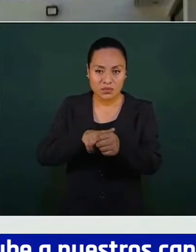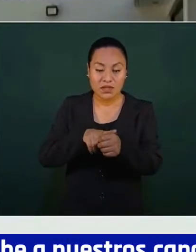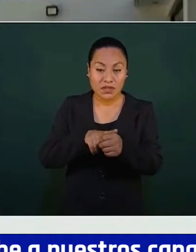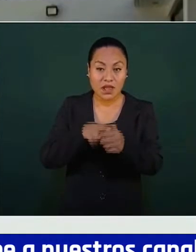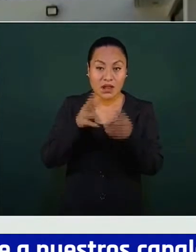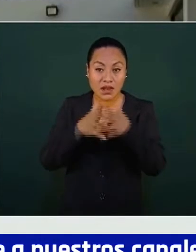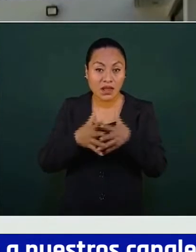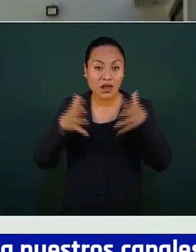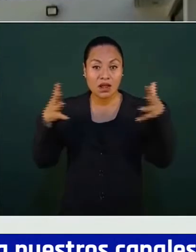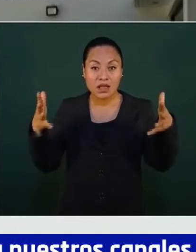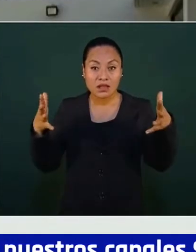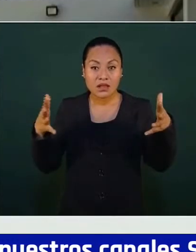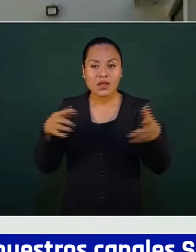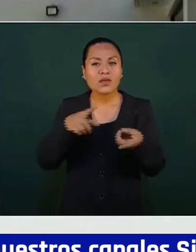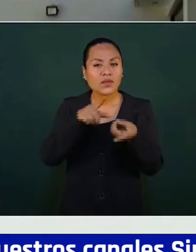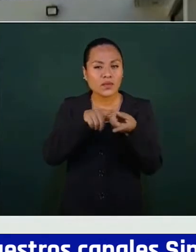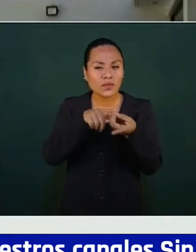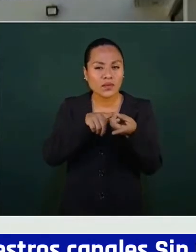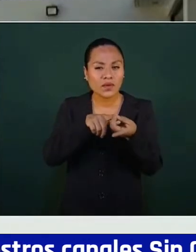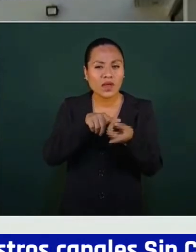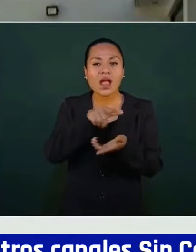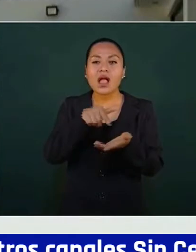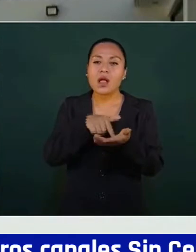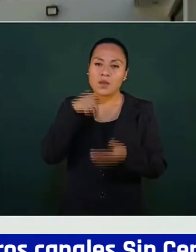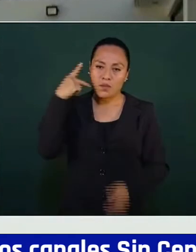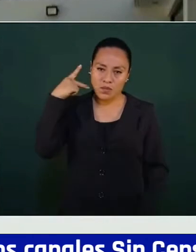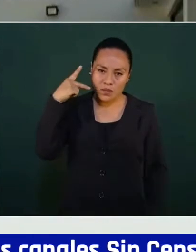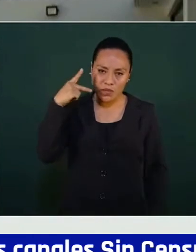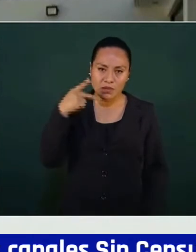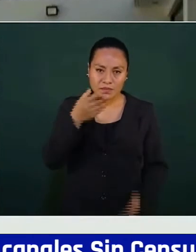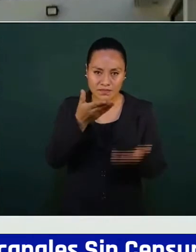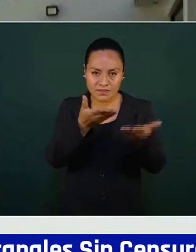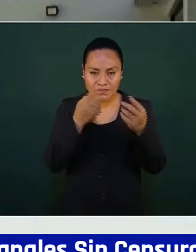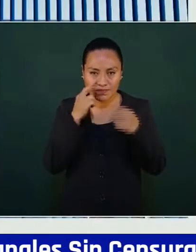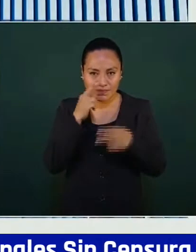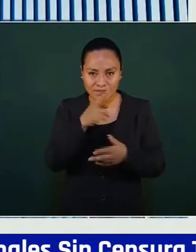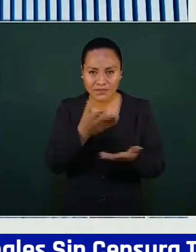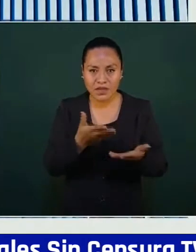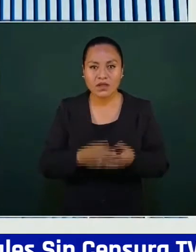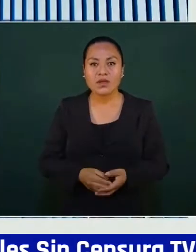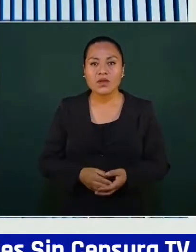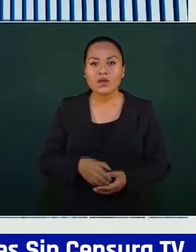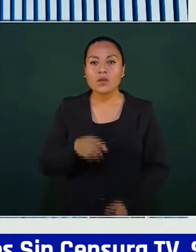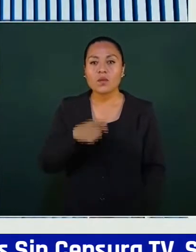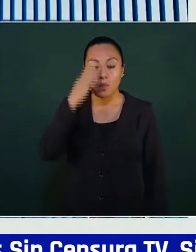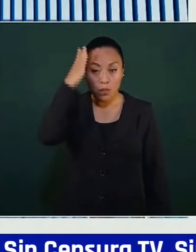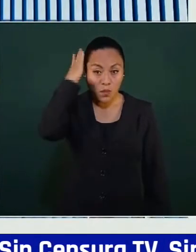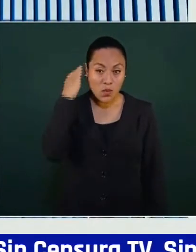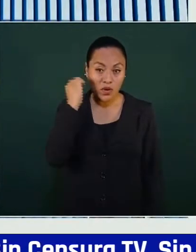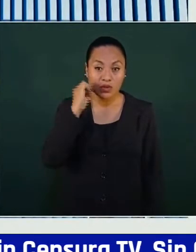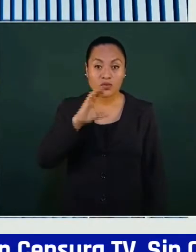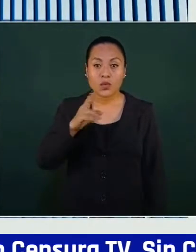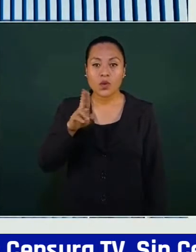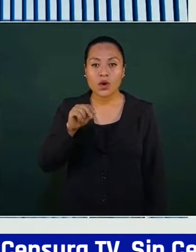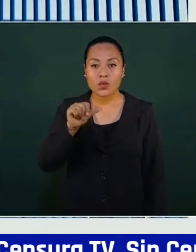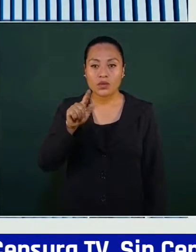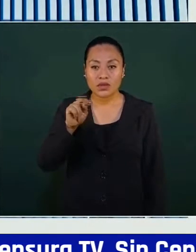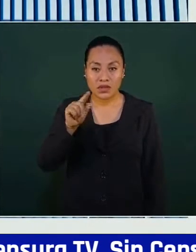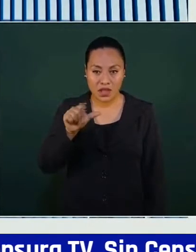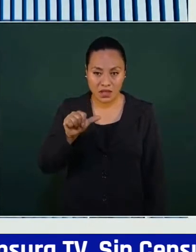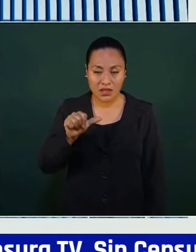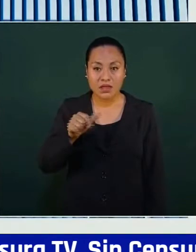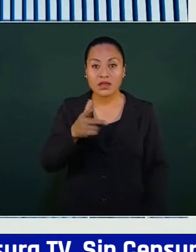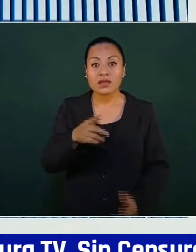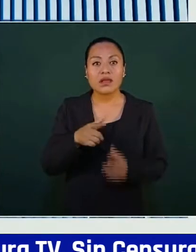como este en Puebla, el siguiente es en Cuautla, Morelos, y parte de estos